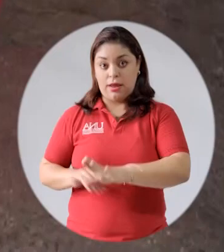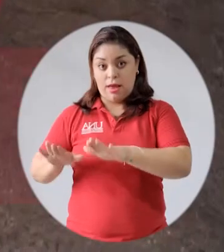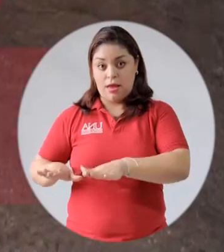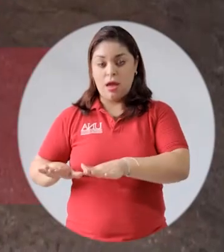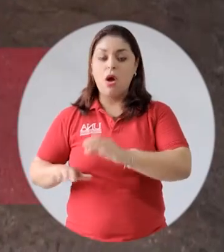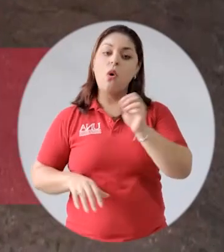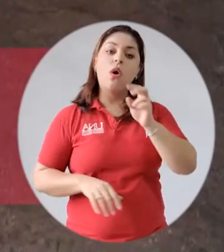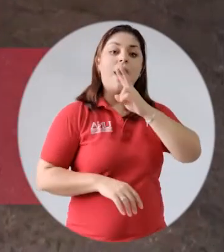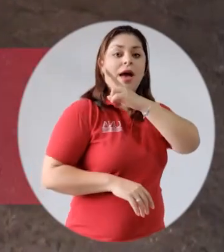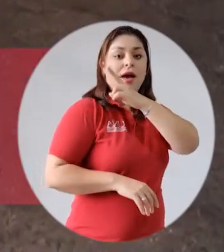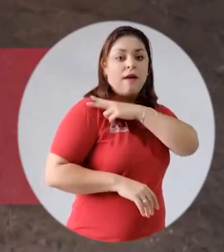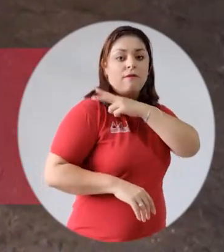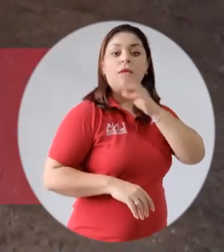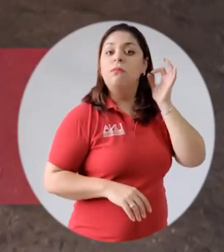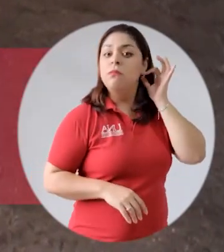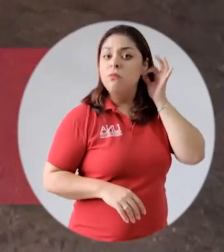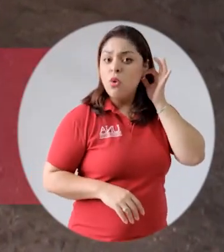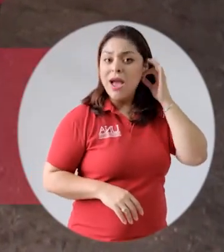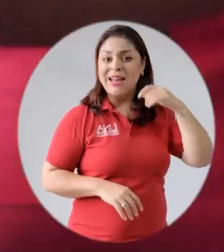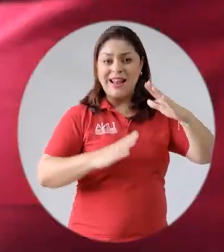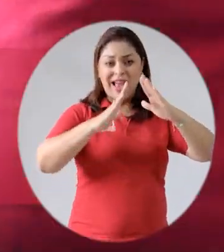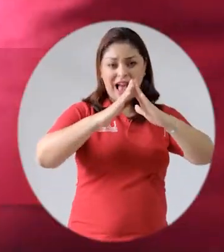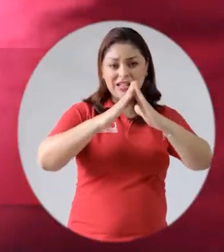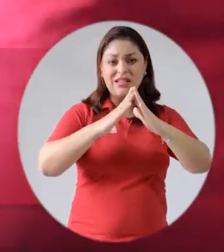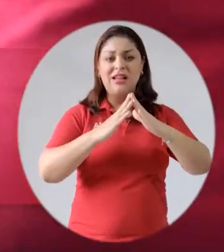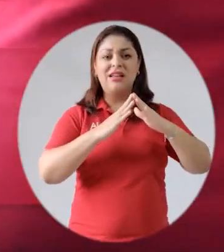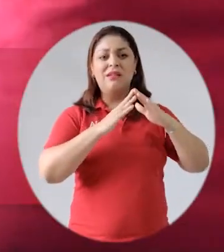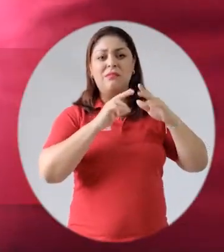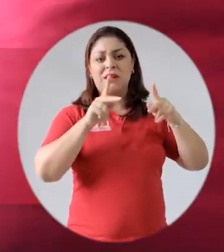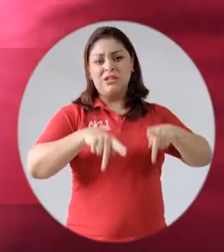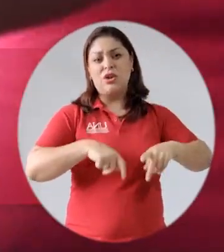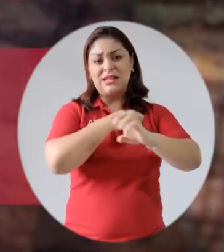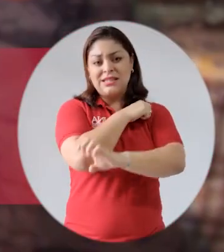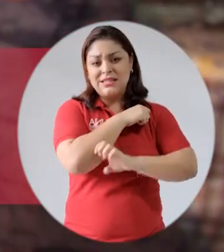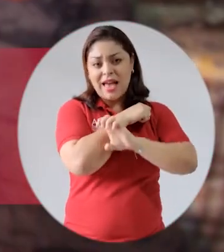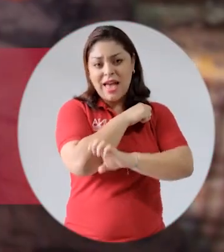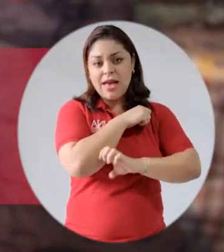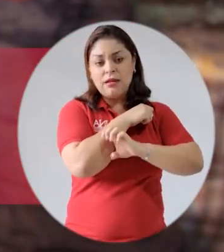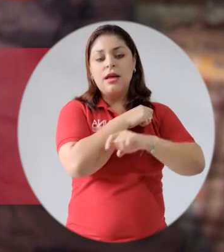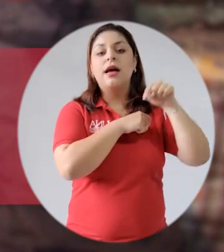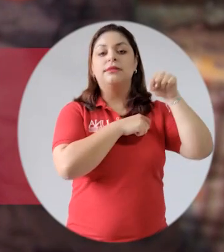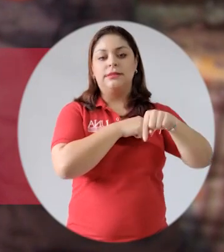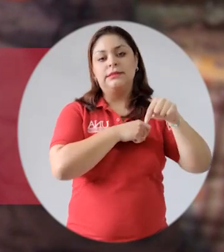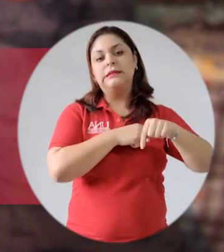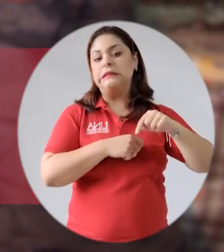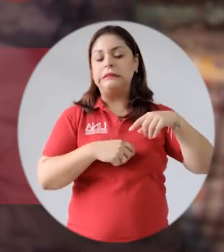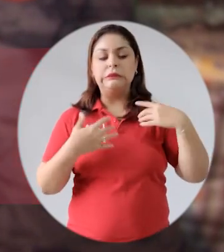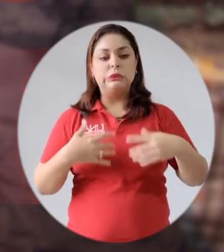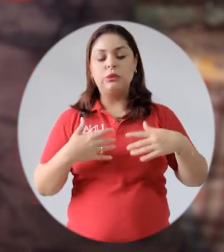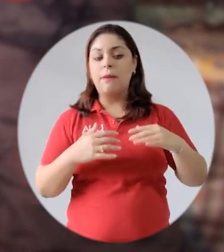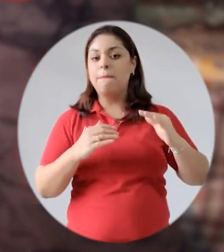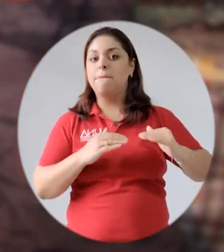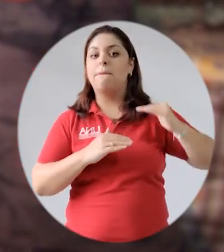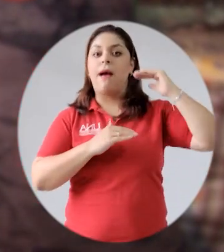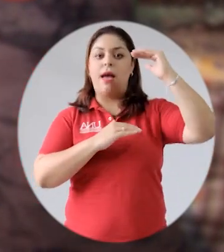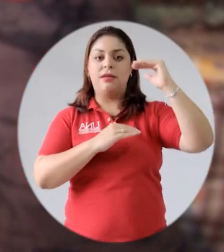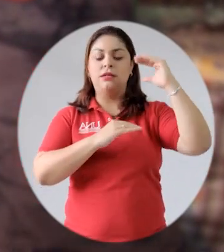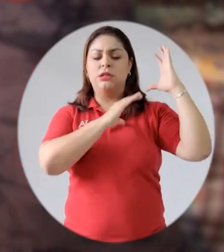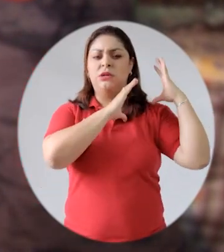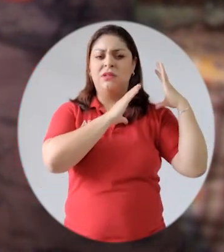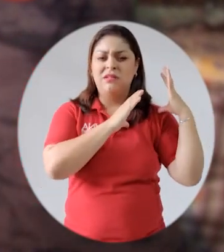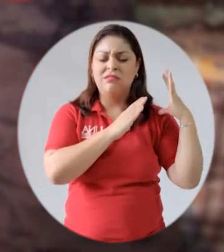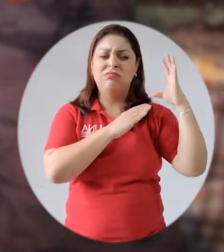que estén en la casa proveyendo estos cuidados, por ende su capacidad para salir al mercado a trabajar, para salir